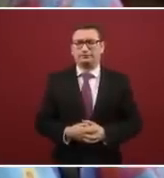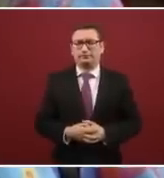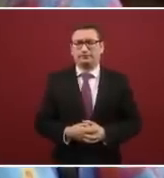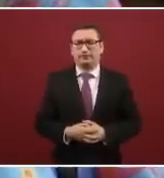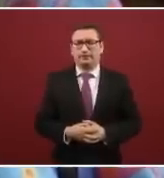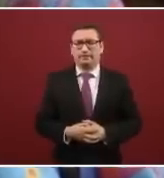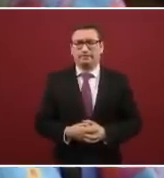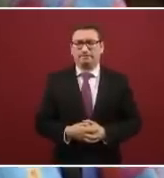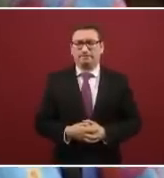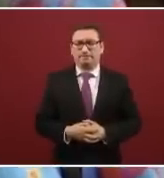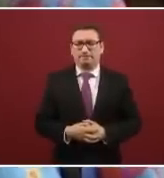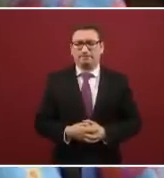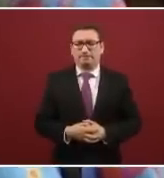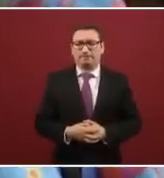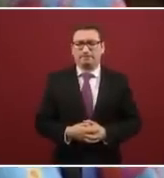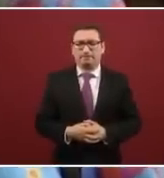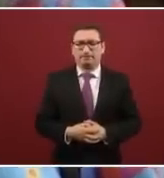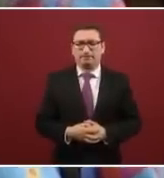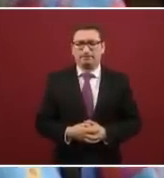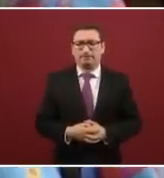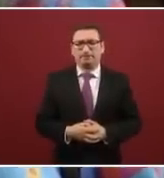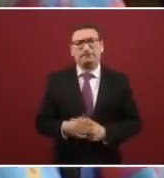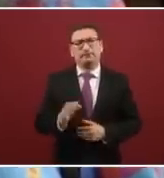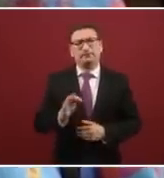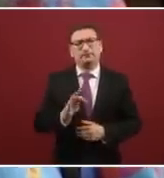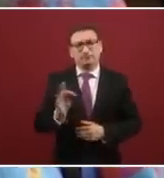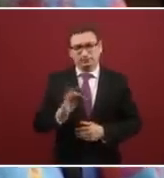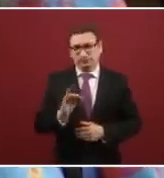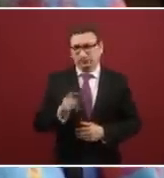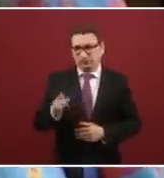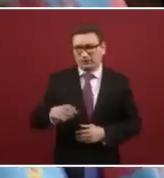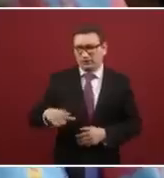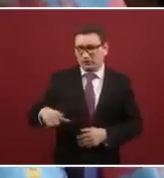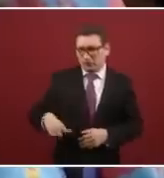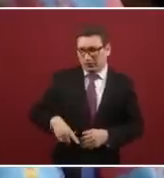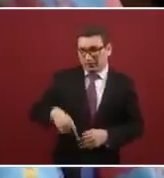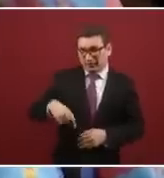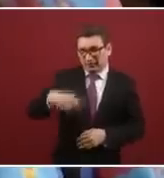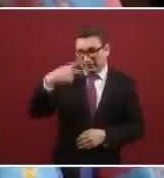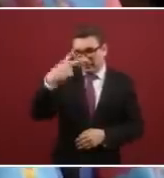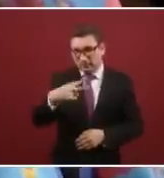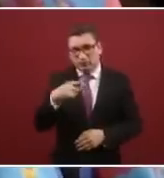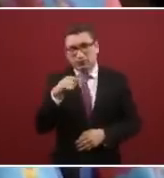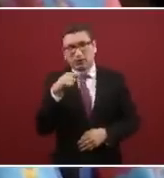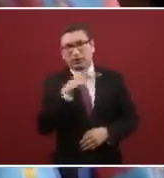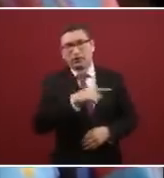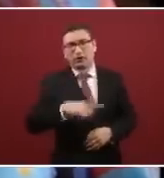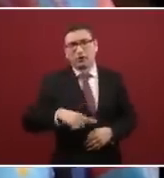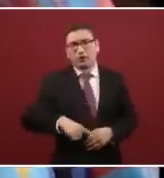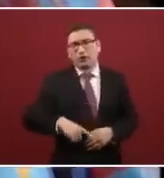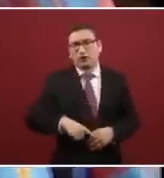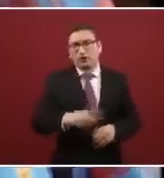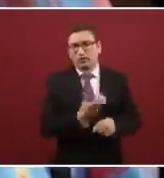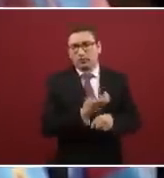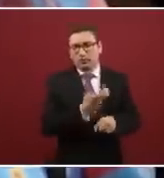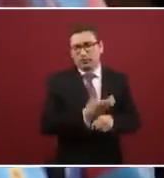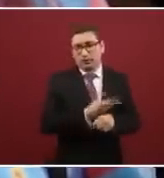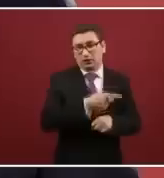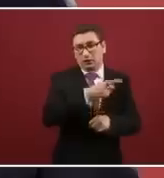posibilidad, ¿o lo ha considerado así el gobierno mexicano, de que el gobierno de Estados Unidos esté mintiendo en sus